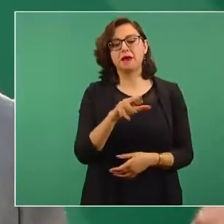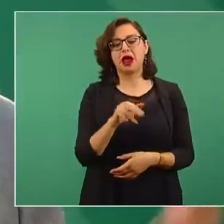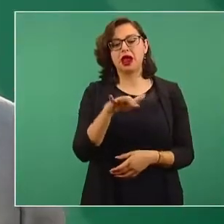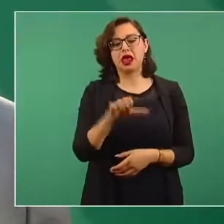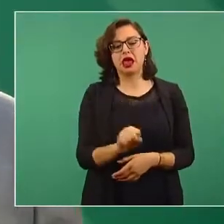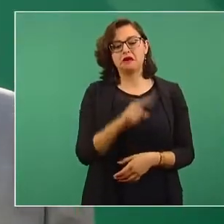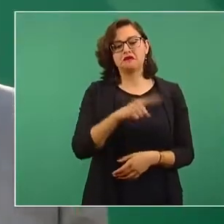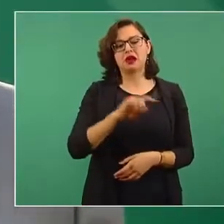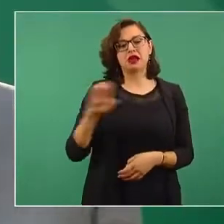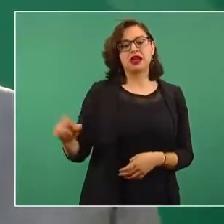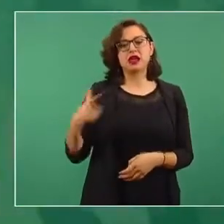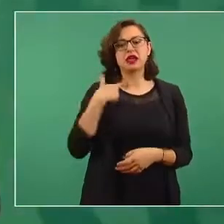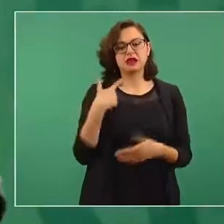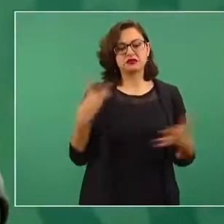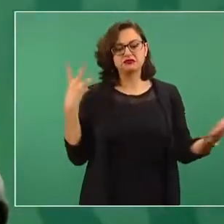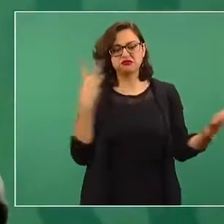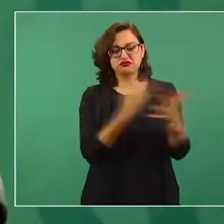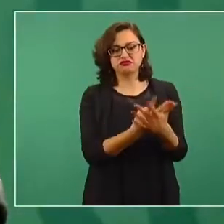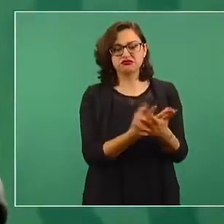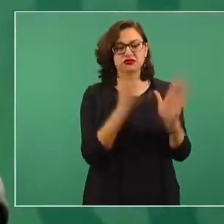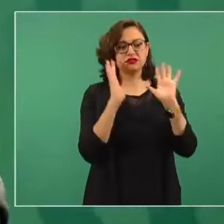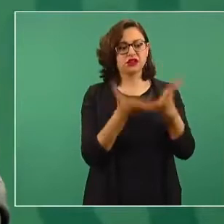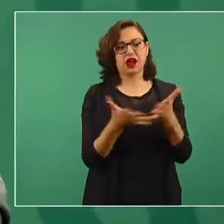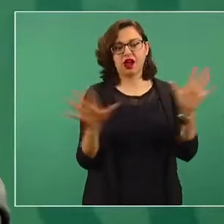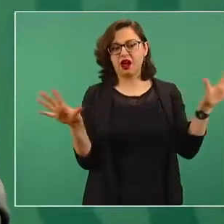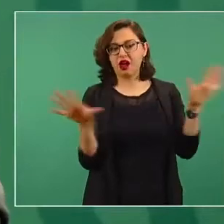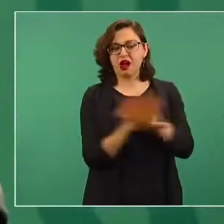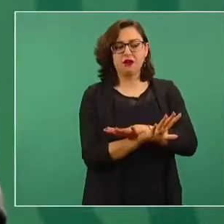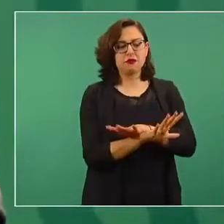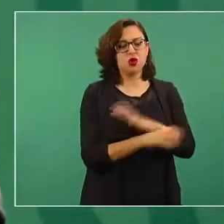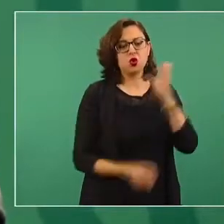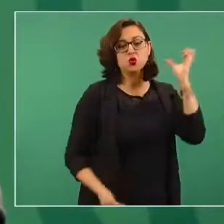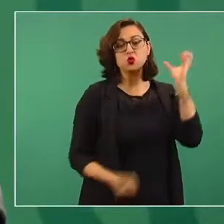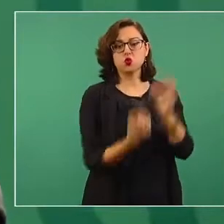en un centro cultural, ecológico,